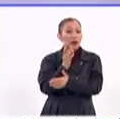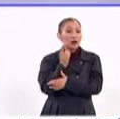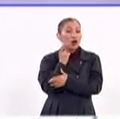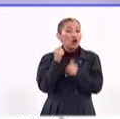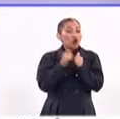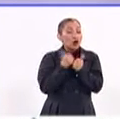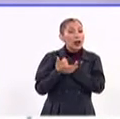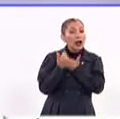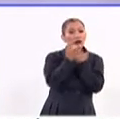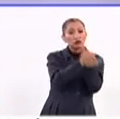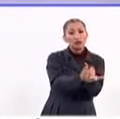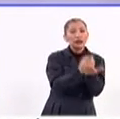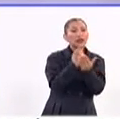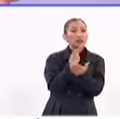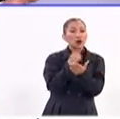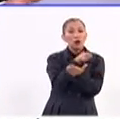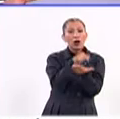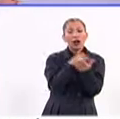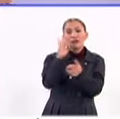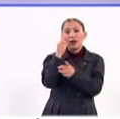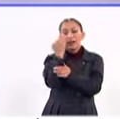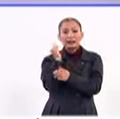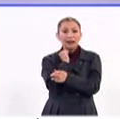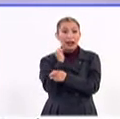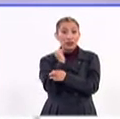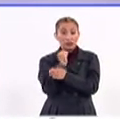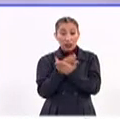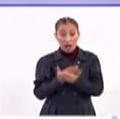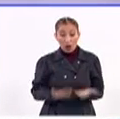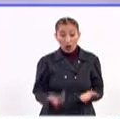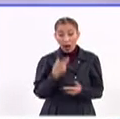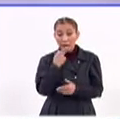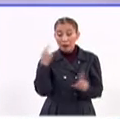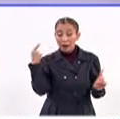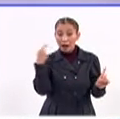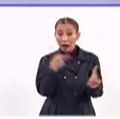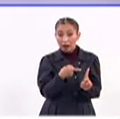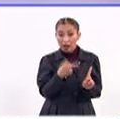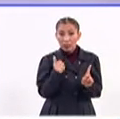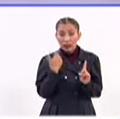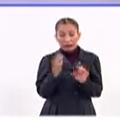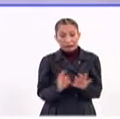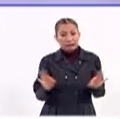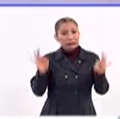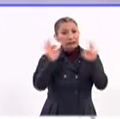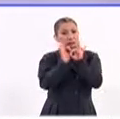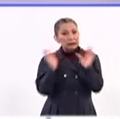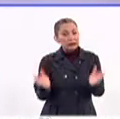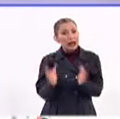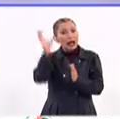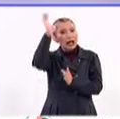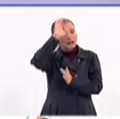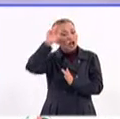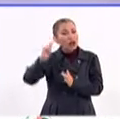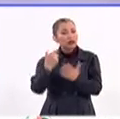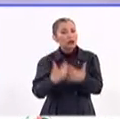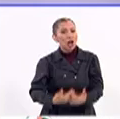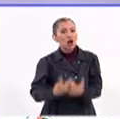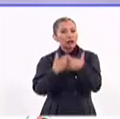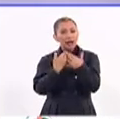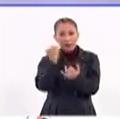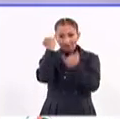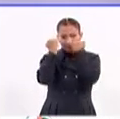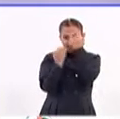Diputados con la participación de diputados locales, federales y senadores. En esta ocasión hablaron sobre la importancia de impulsar la ciencia, tecnología